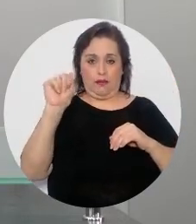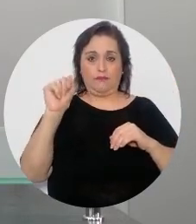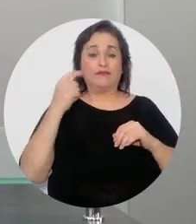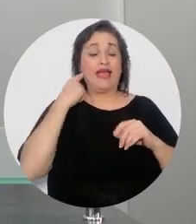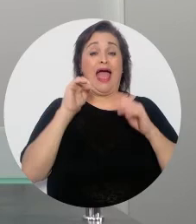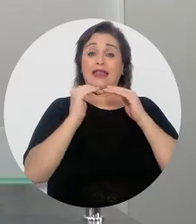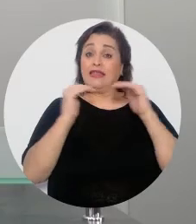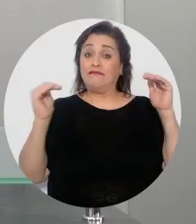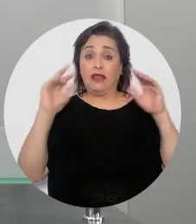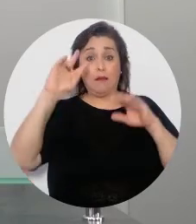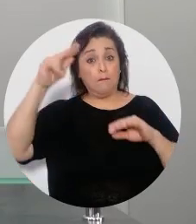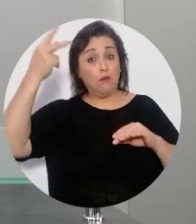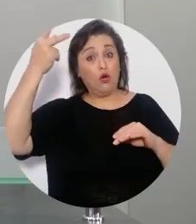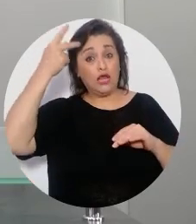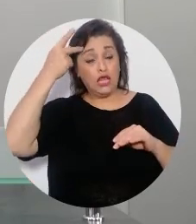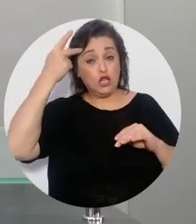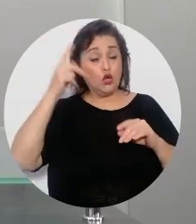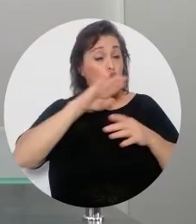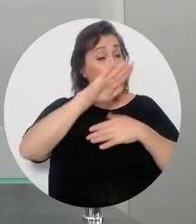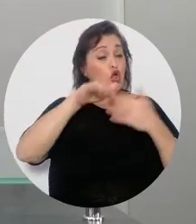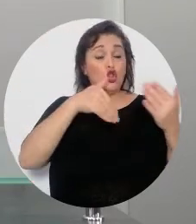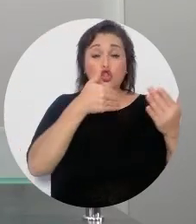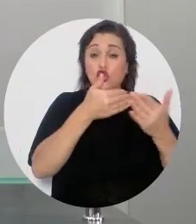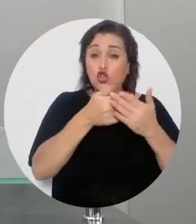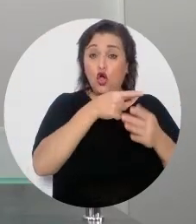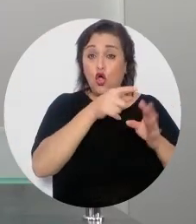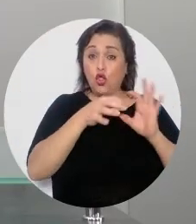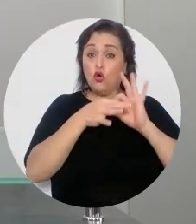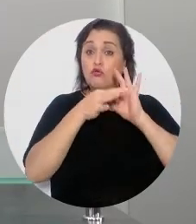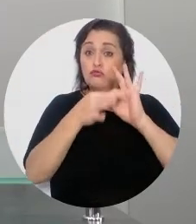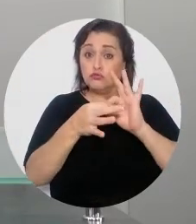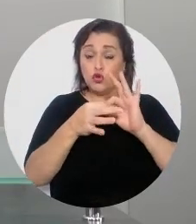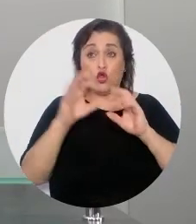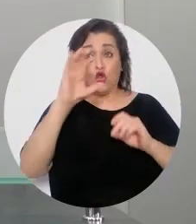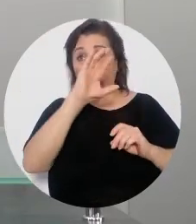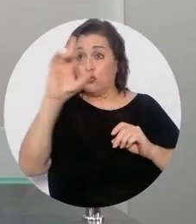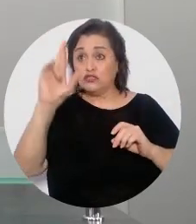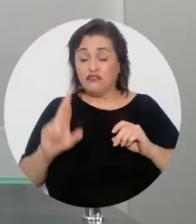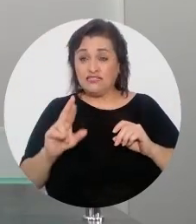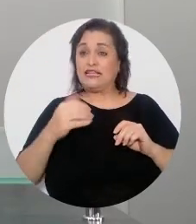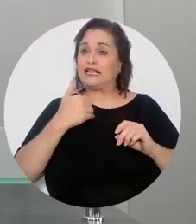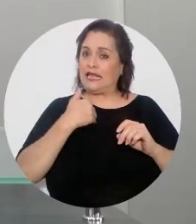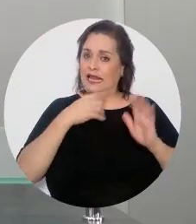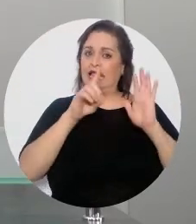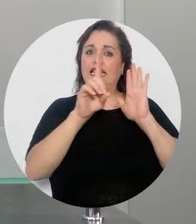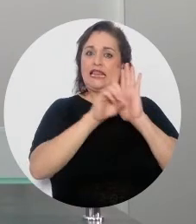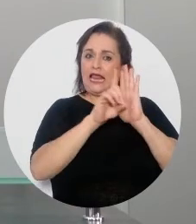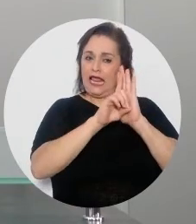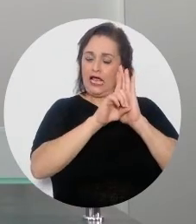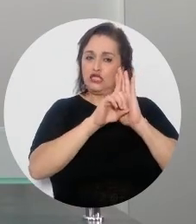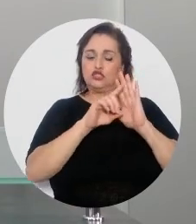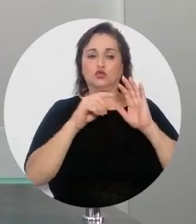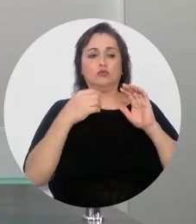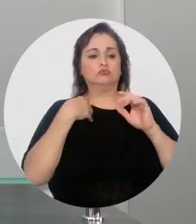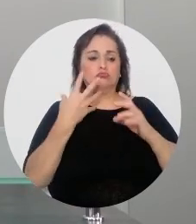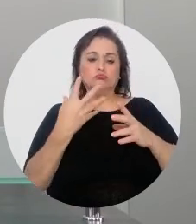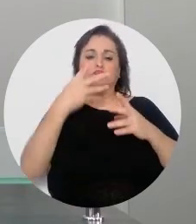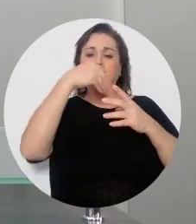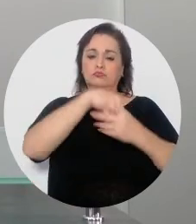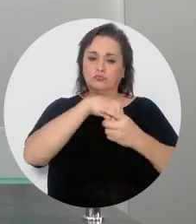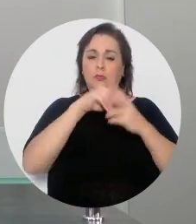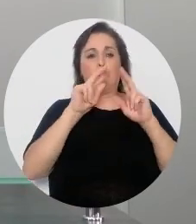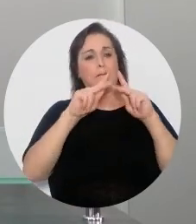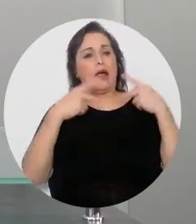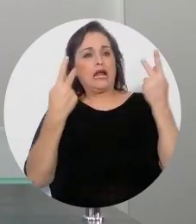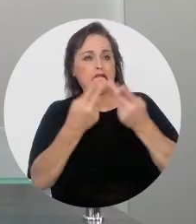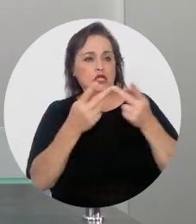fines políticos porque todos tenemos o todos los costarricenses tienen el derecho de asociarse